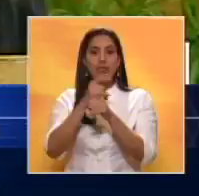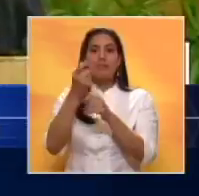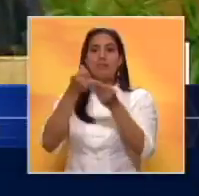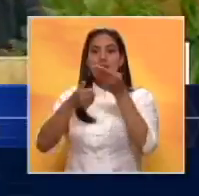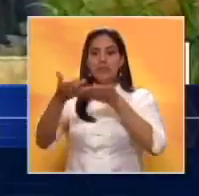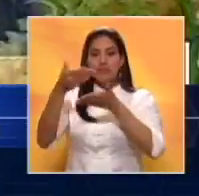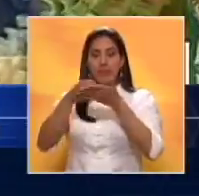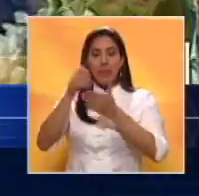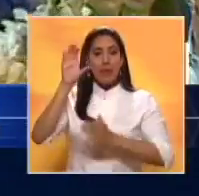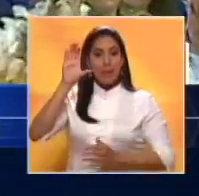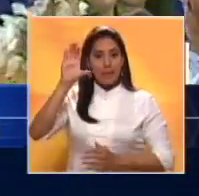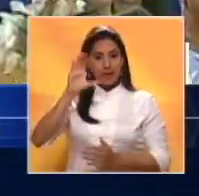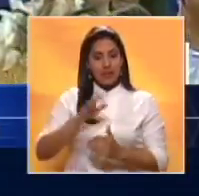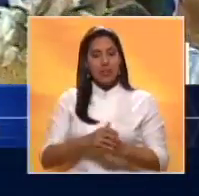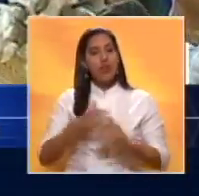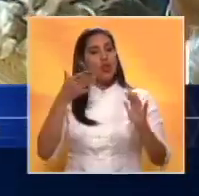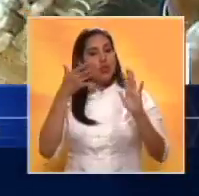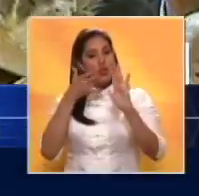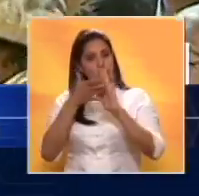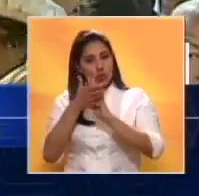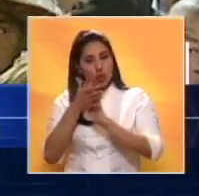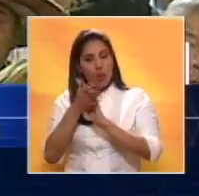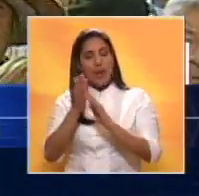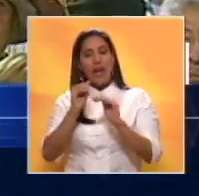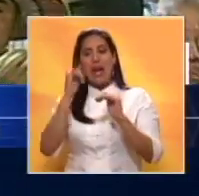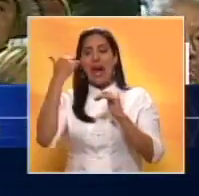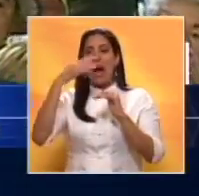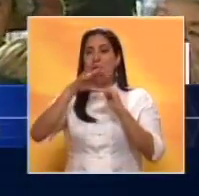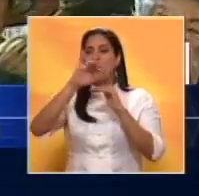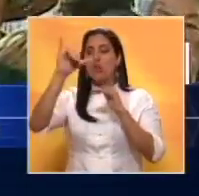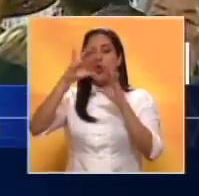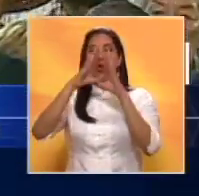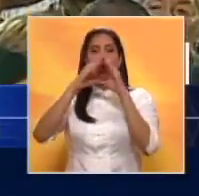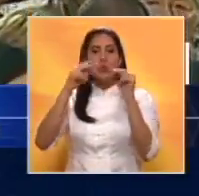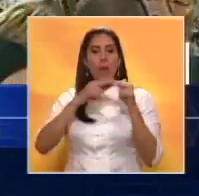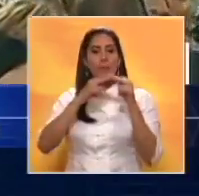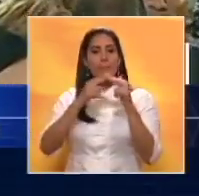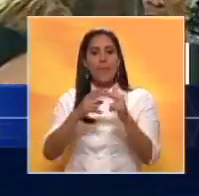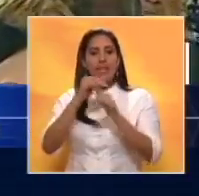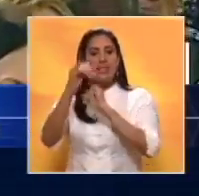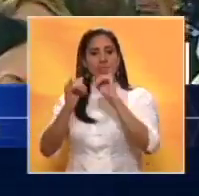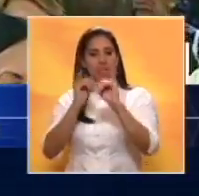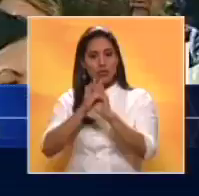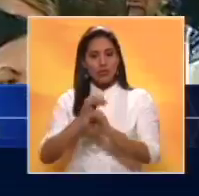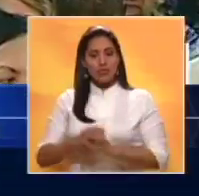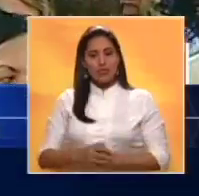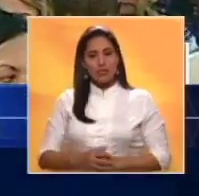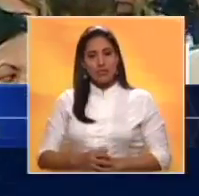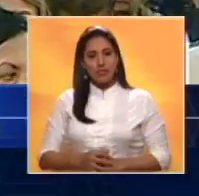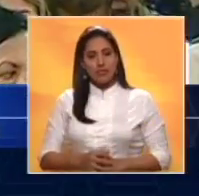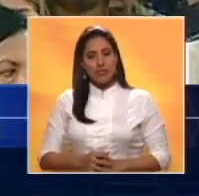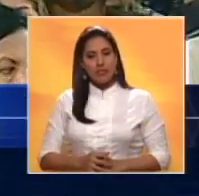recursos financieros del país a través del encarecimiento del crédito internacional.